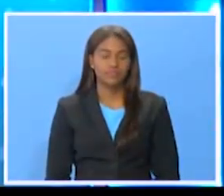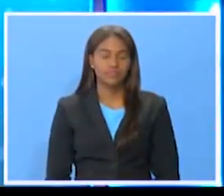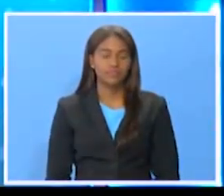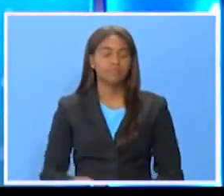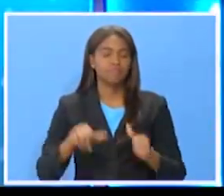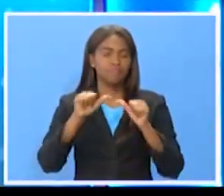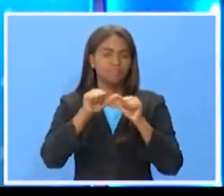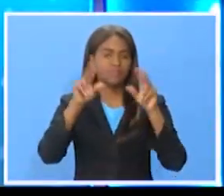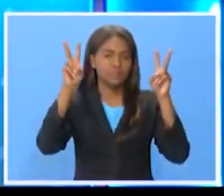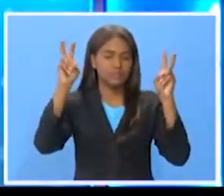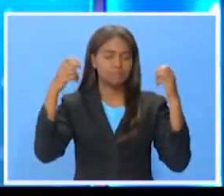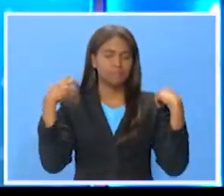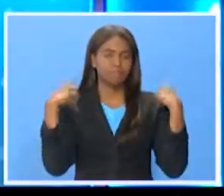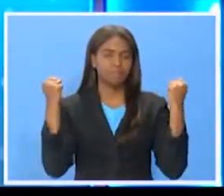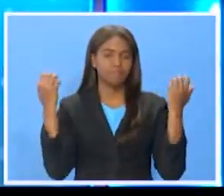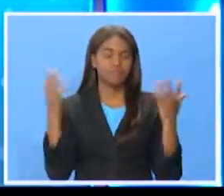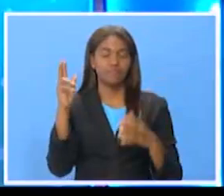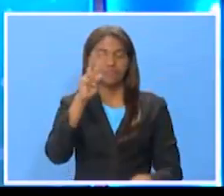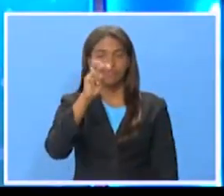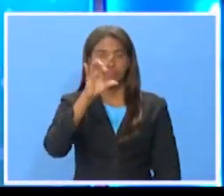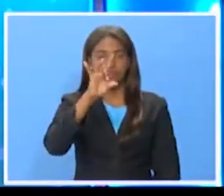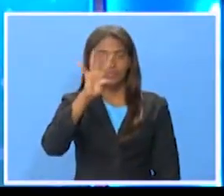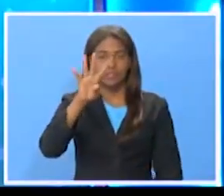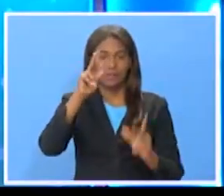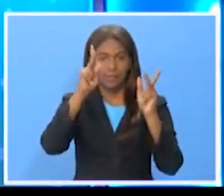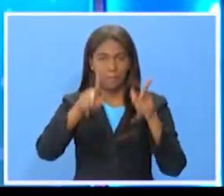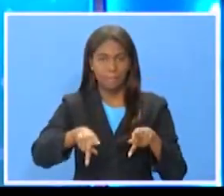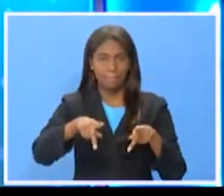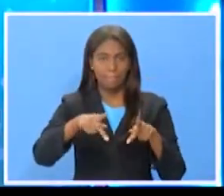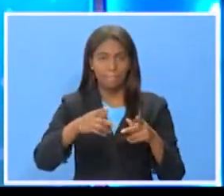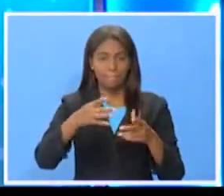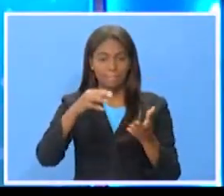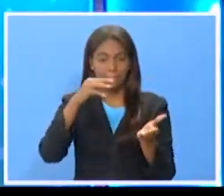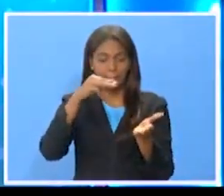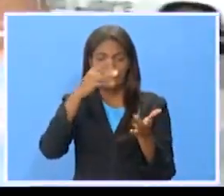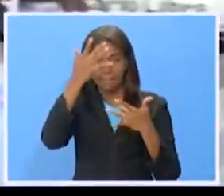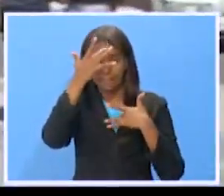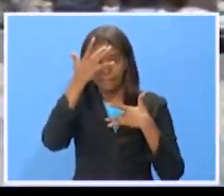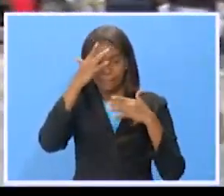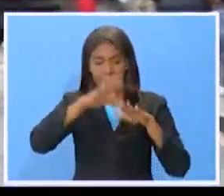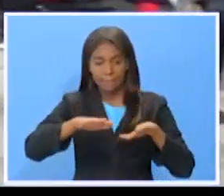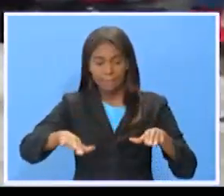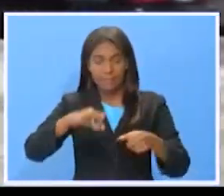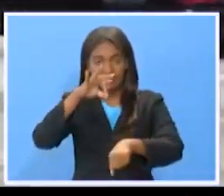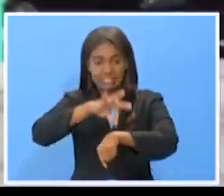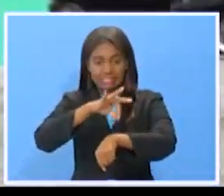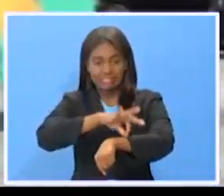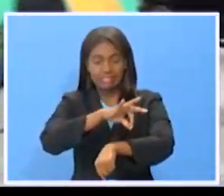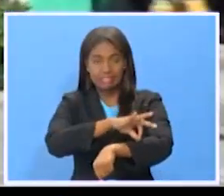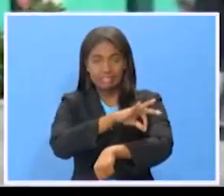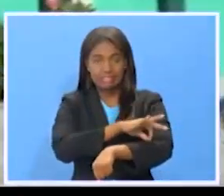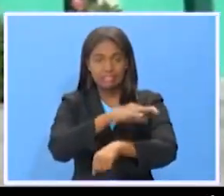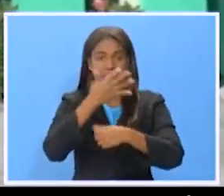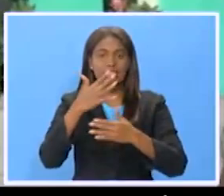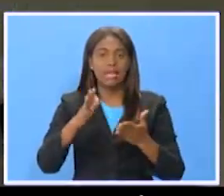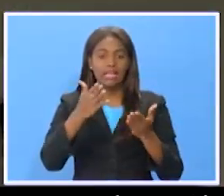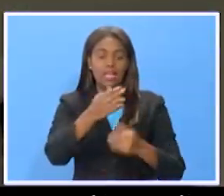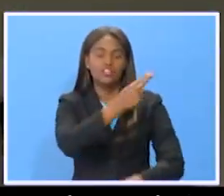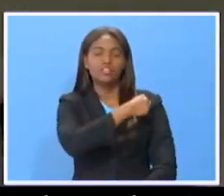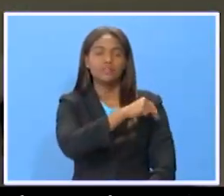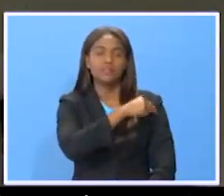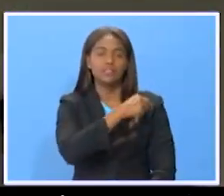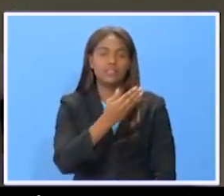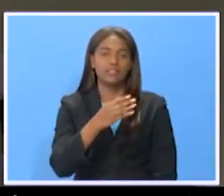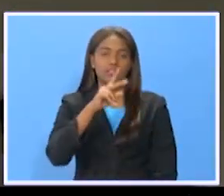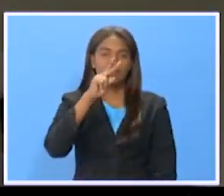Seguimos hablando de salud. 284 pacientes pediátricos con diagnóstico de dengue ha atendido el Hospital Infantil